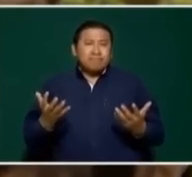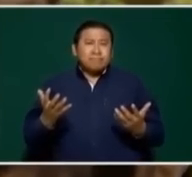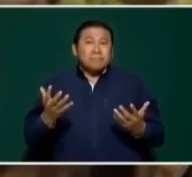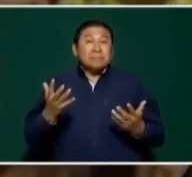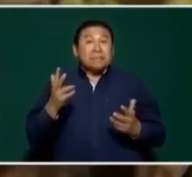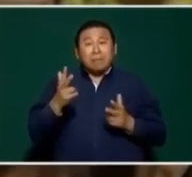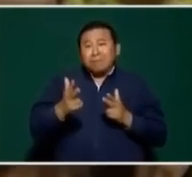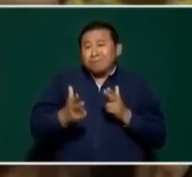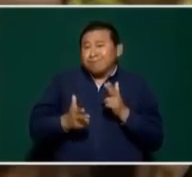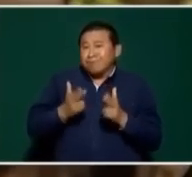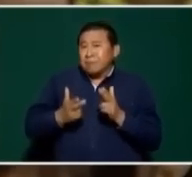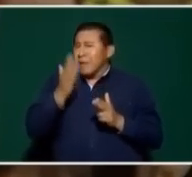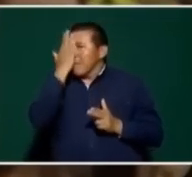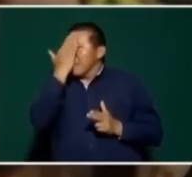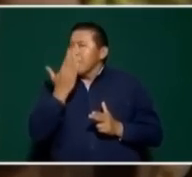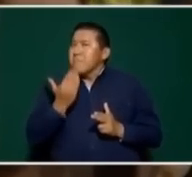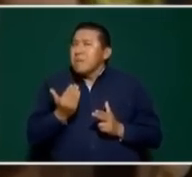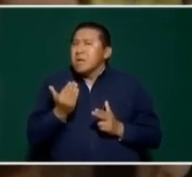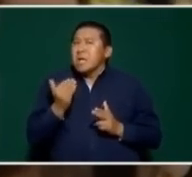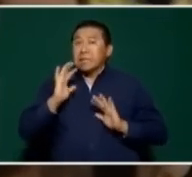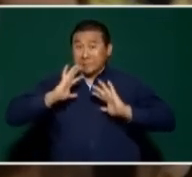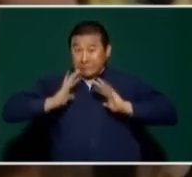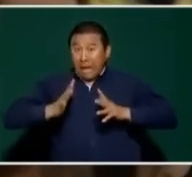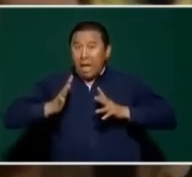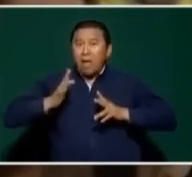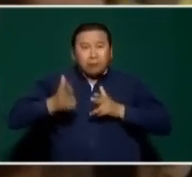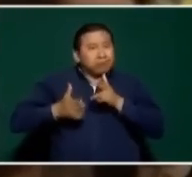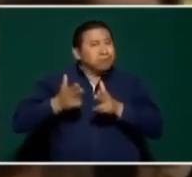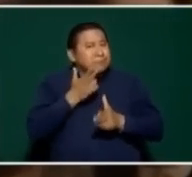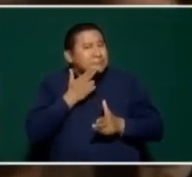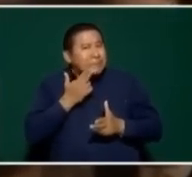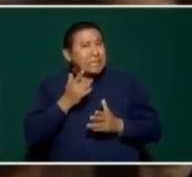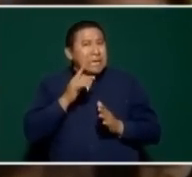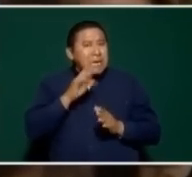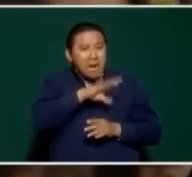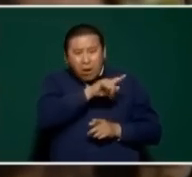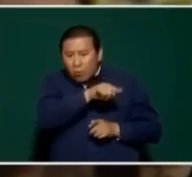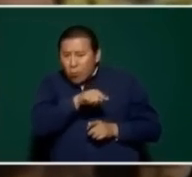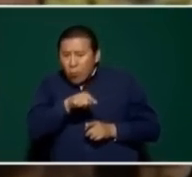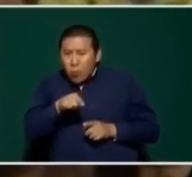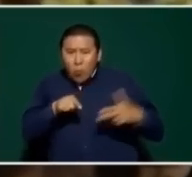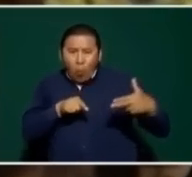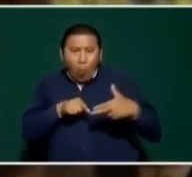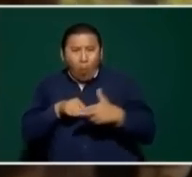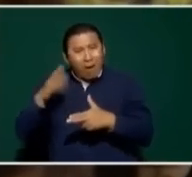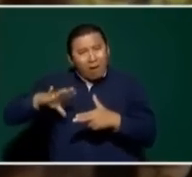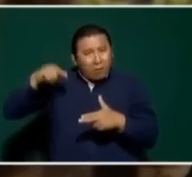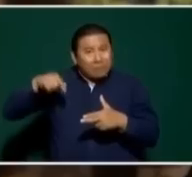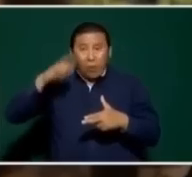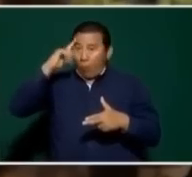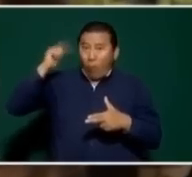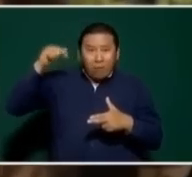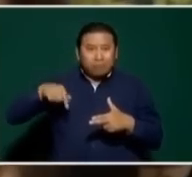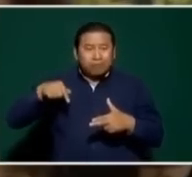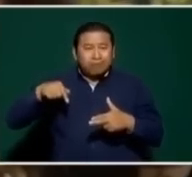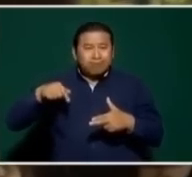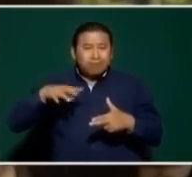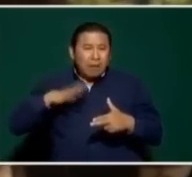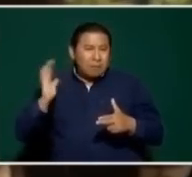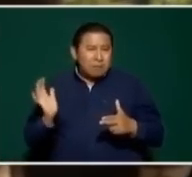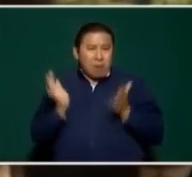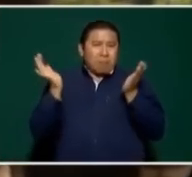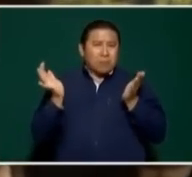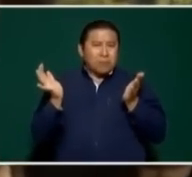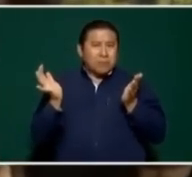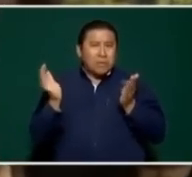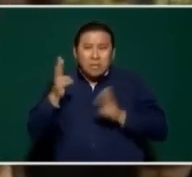Tren Maya está funcionando y que llegó hasta Cancún, ojalá llegara. Y de repente no se